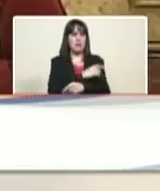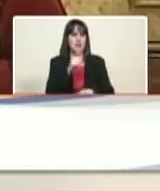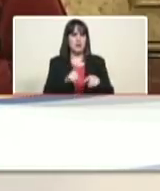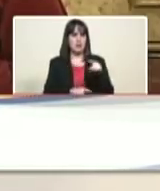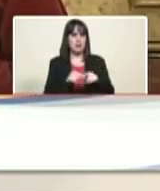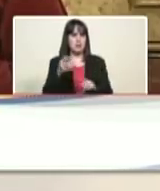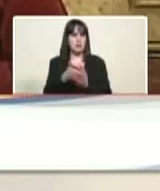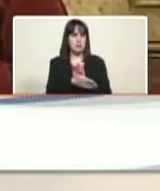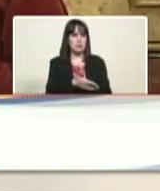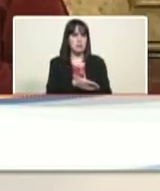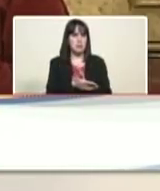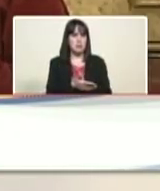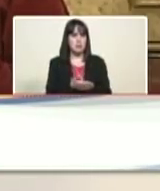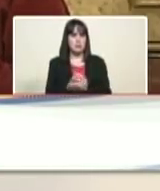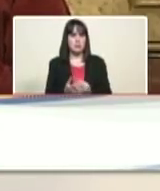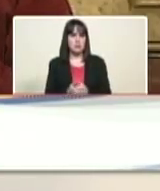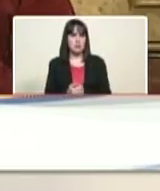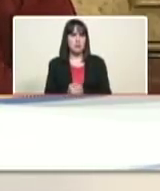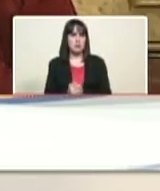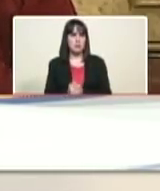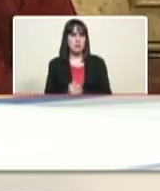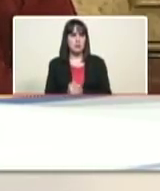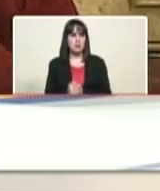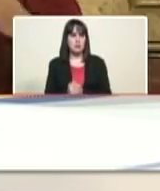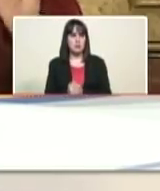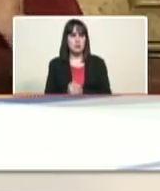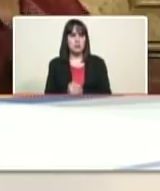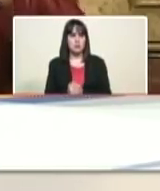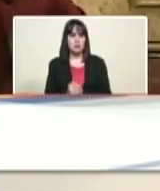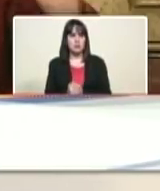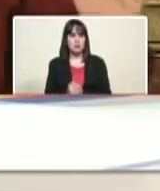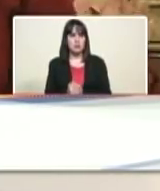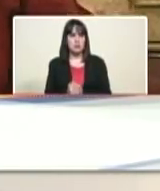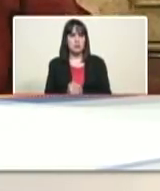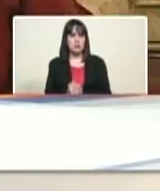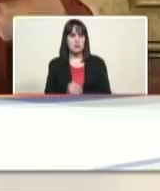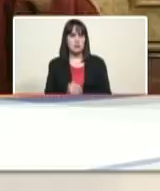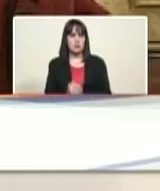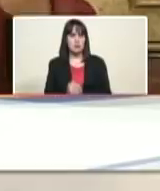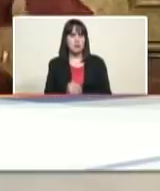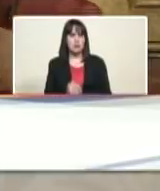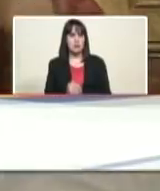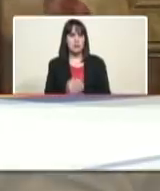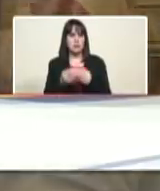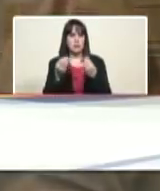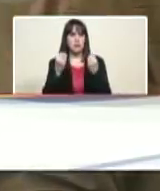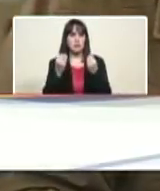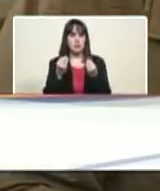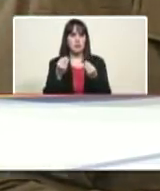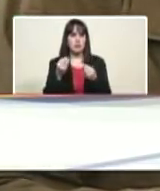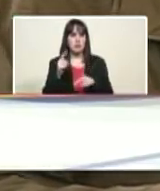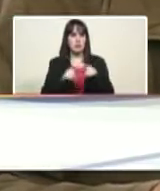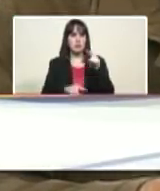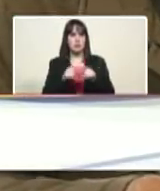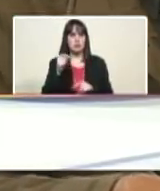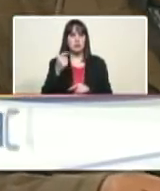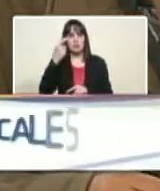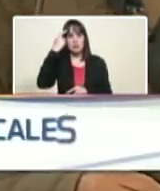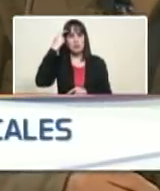piensan más, escriben más bonito y saben más que yo. Está bien, sigan sabiendo tanto. Ustedes saben tanto, que llegan a